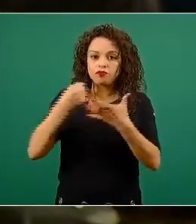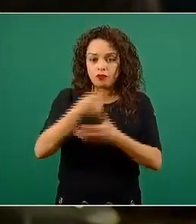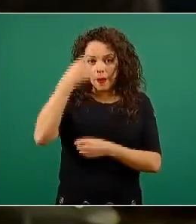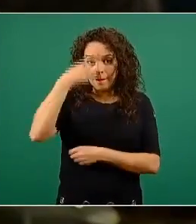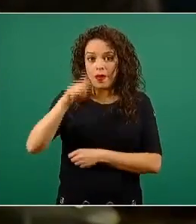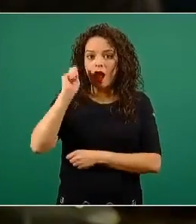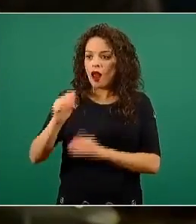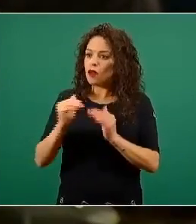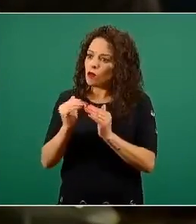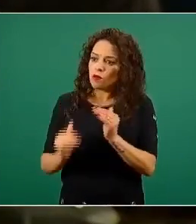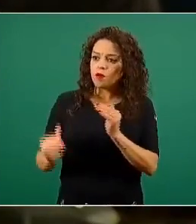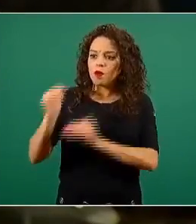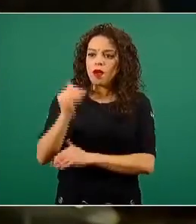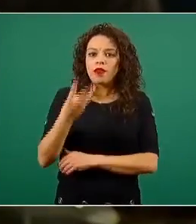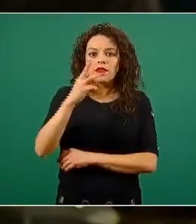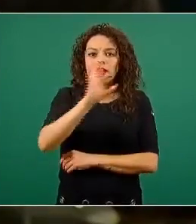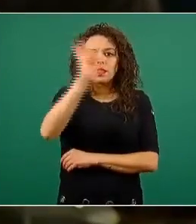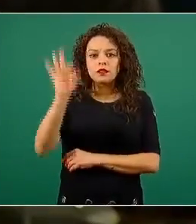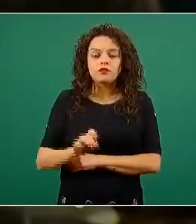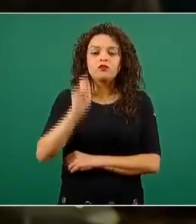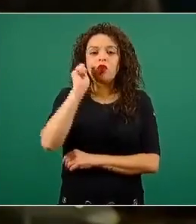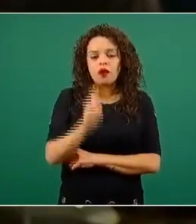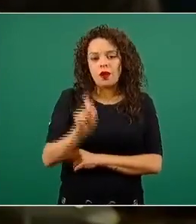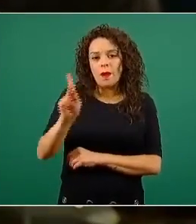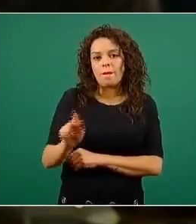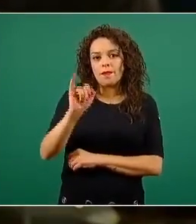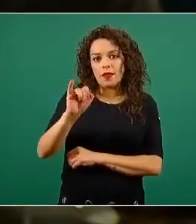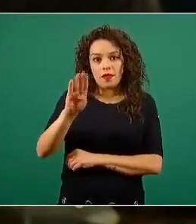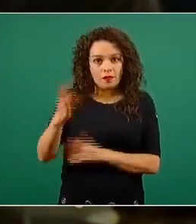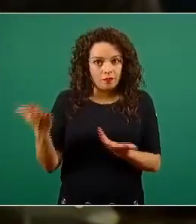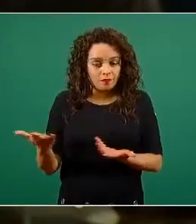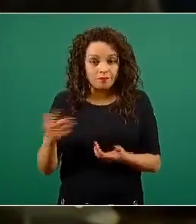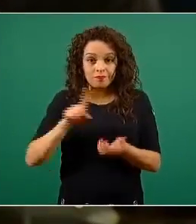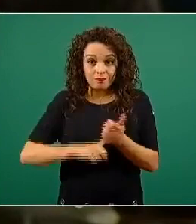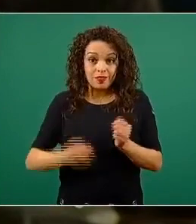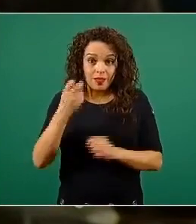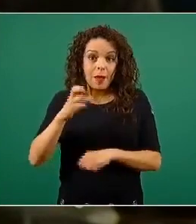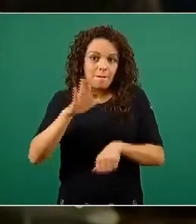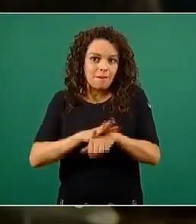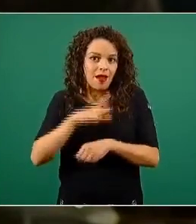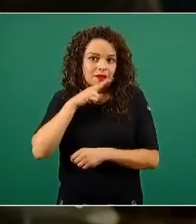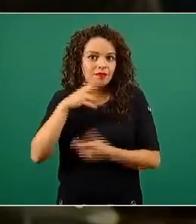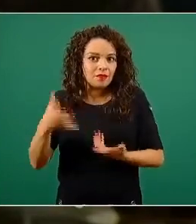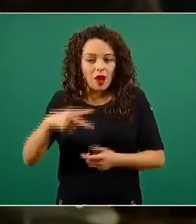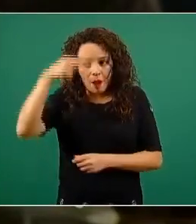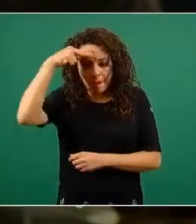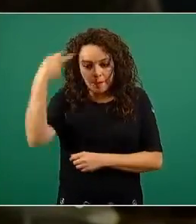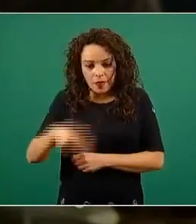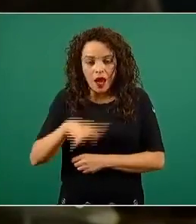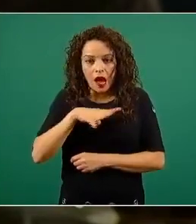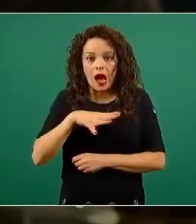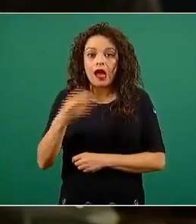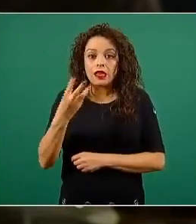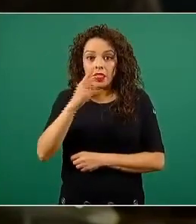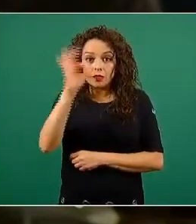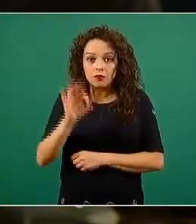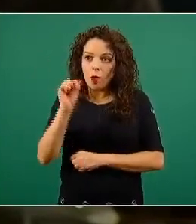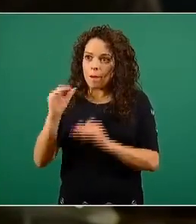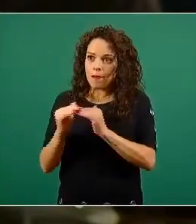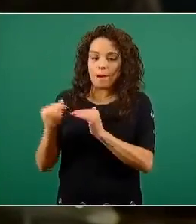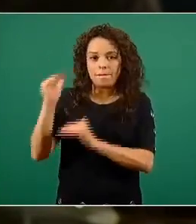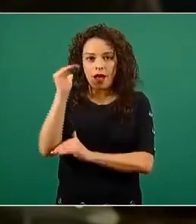como recomendación del Producto Interno Bruto, que eso sería como lo ideal, que México tuviera más de 3% del